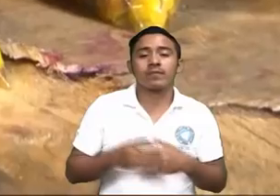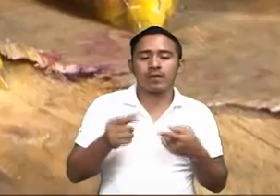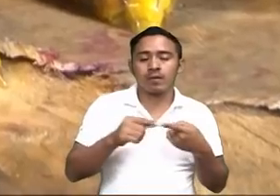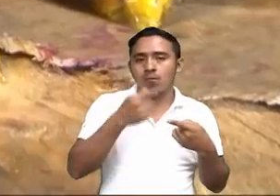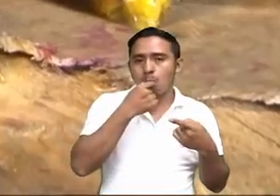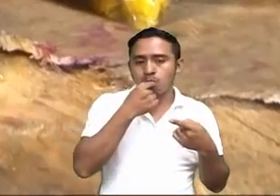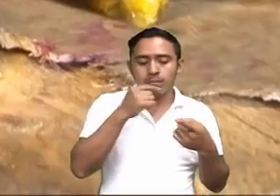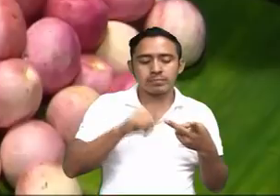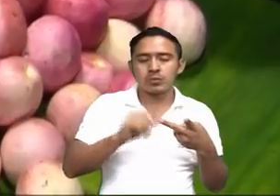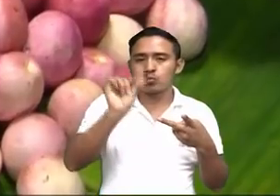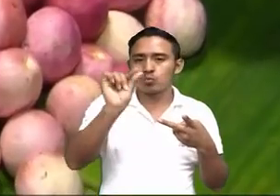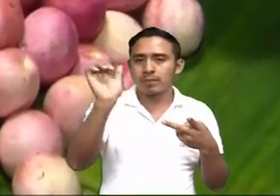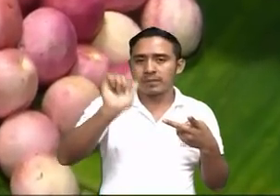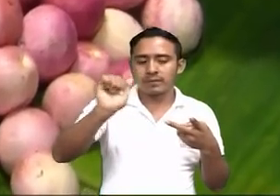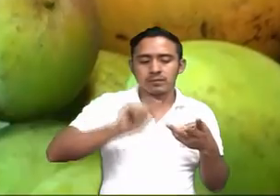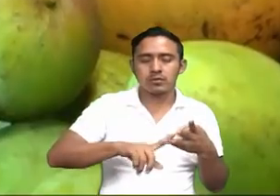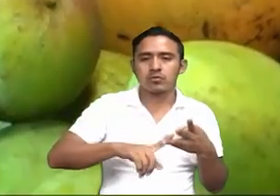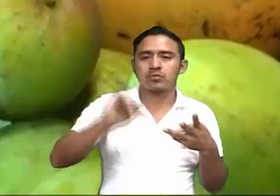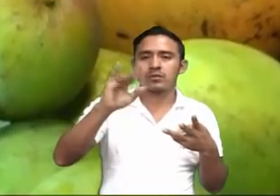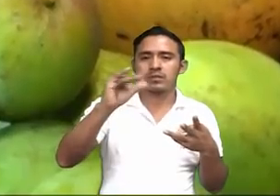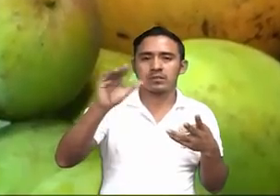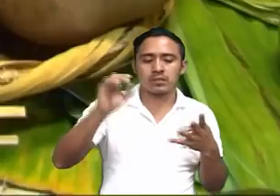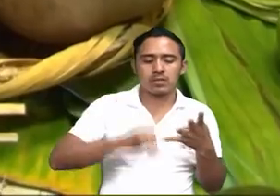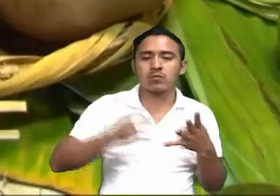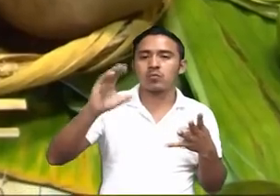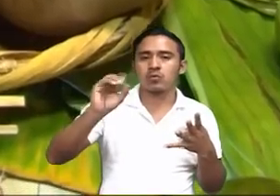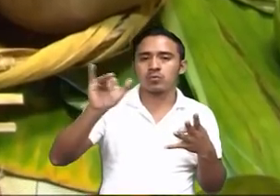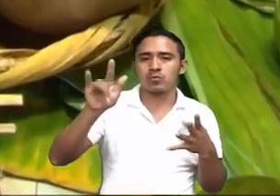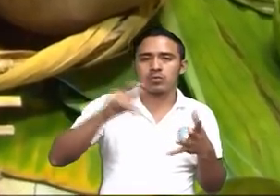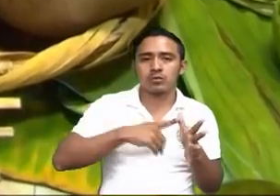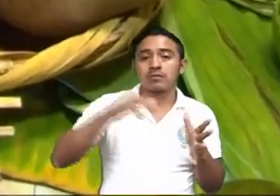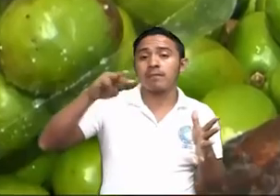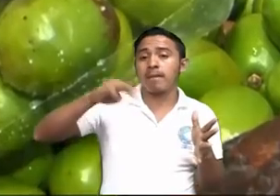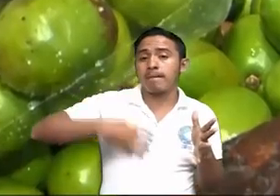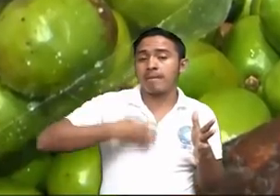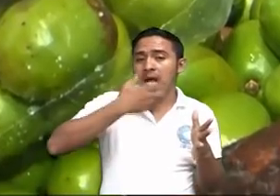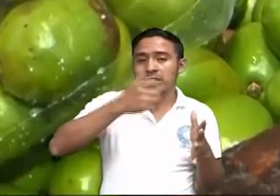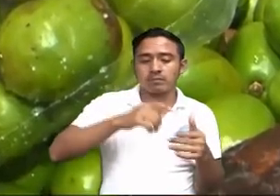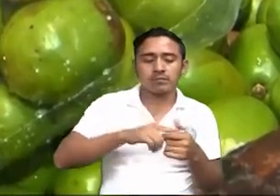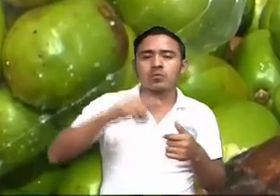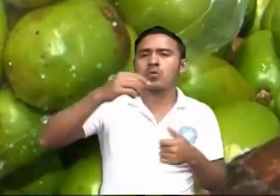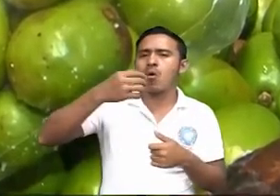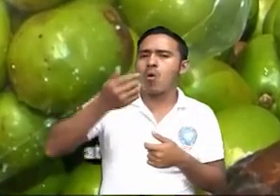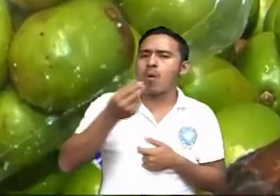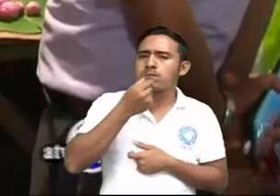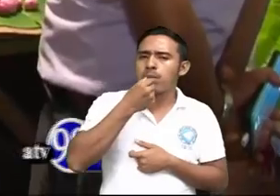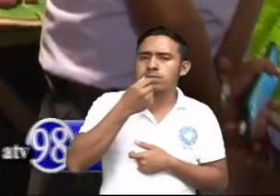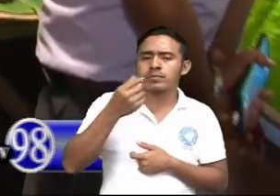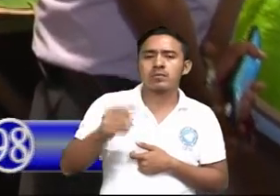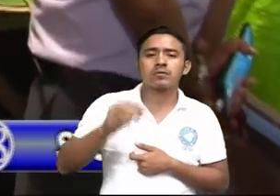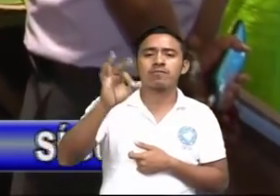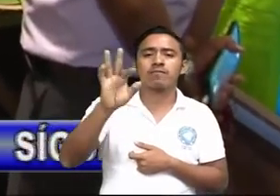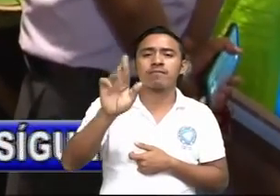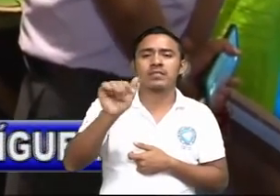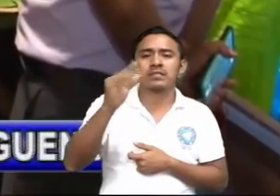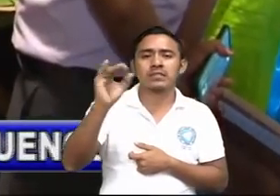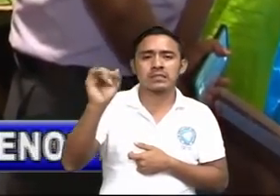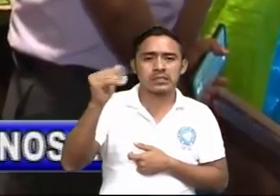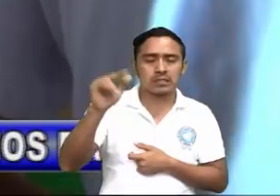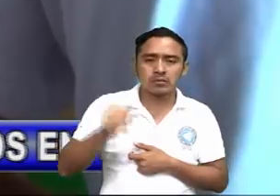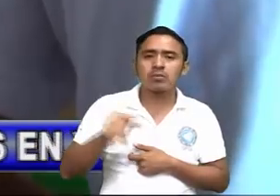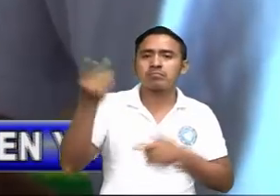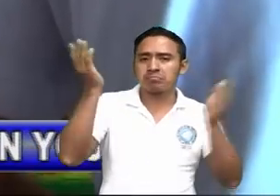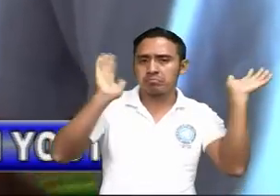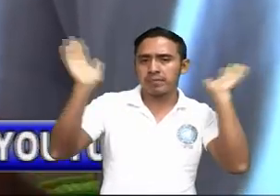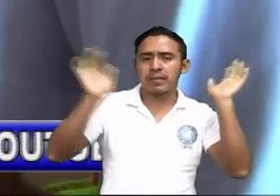Mamones, nancites, icacos, coyolitos, mangos, zapotes y los jocotes franciscanos se ofertan a precios accesibles en el mercado